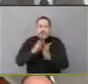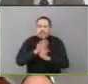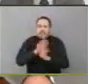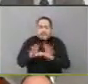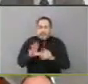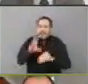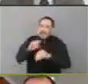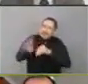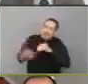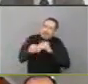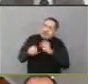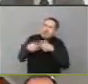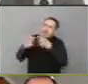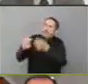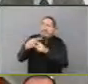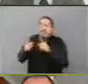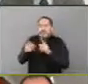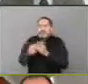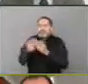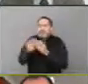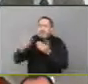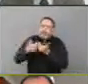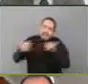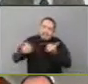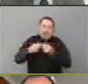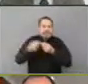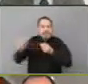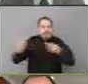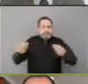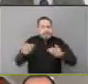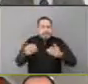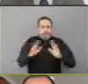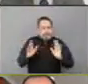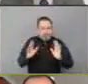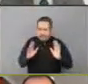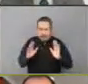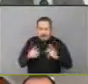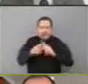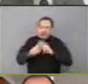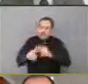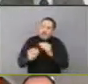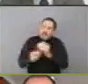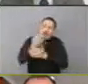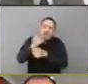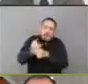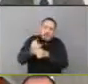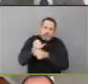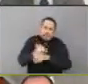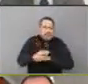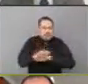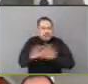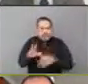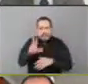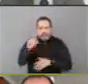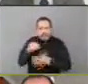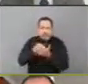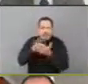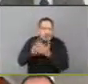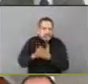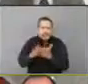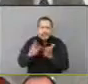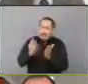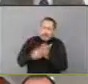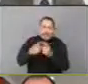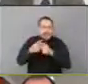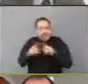sustanciar un procedimiento diverso, no iniciar una nueva investigación, no acreditar una infracción distinta a la